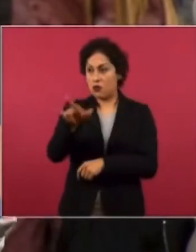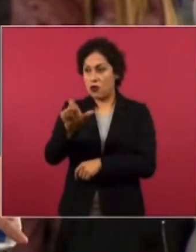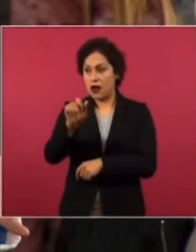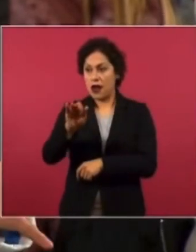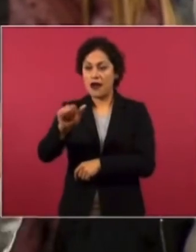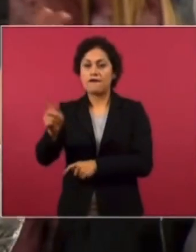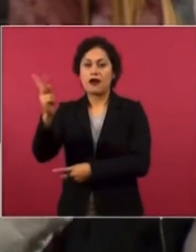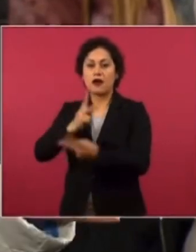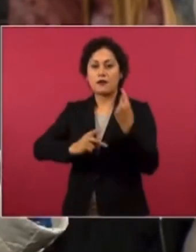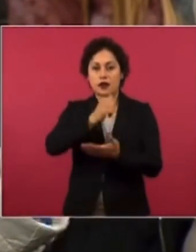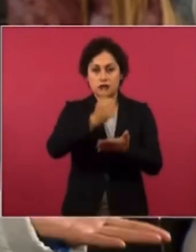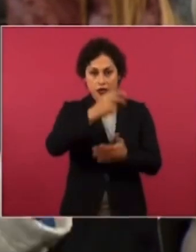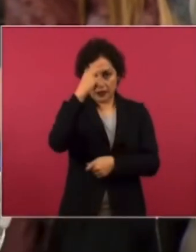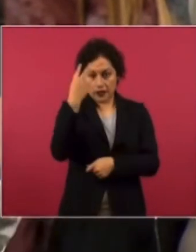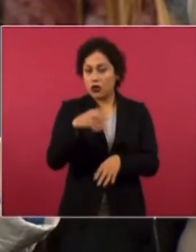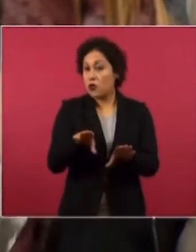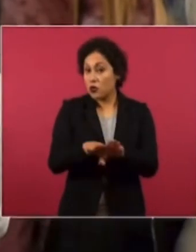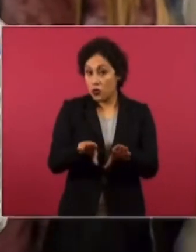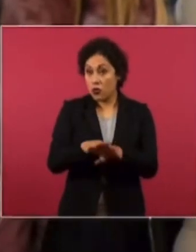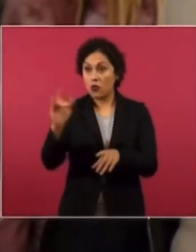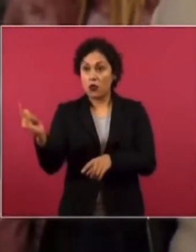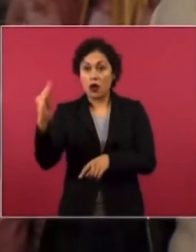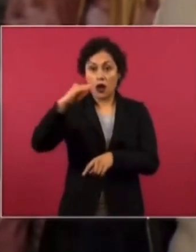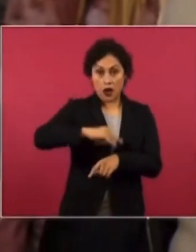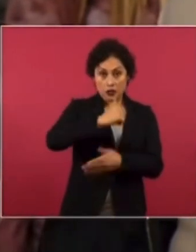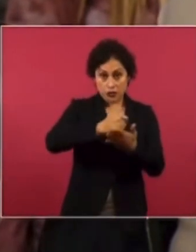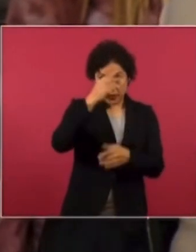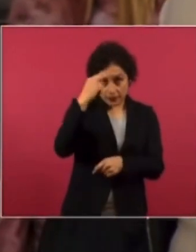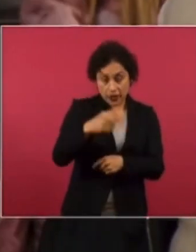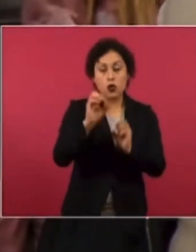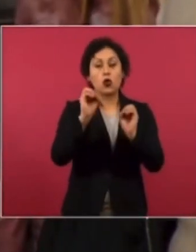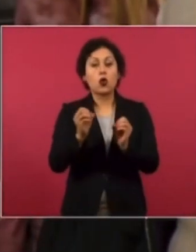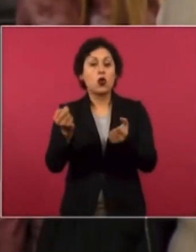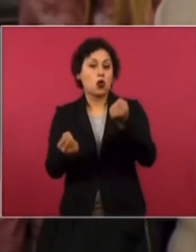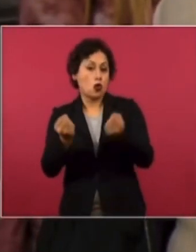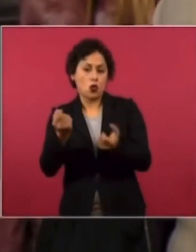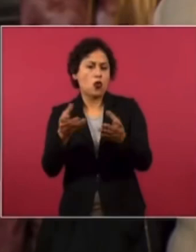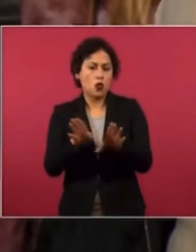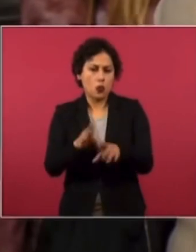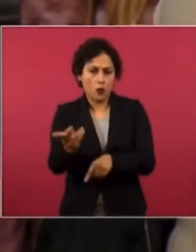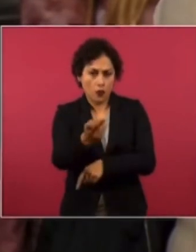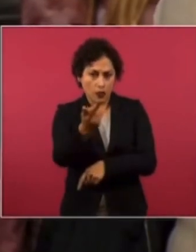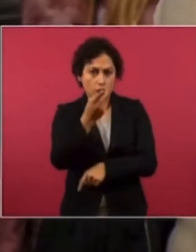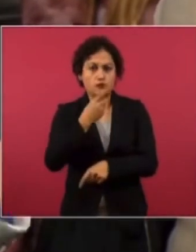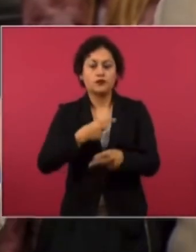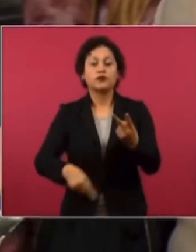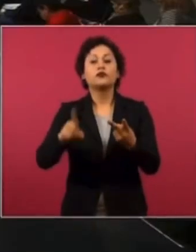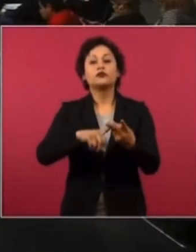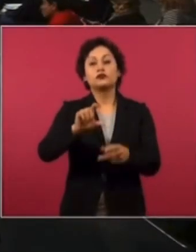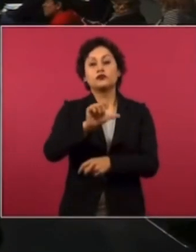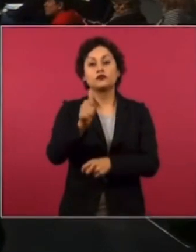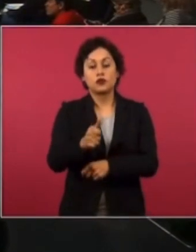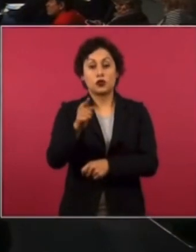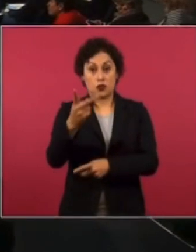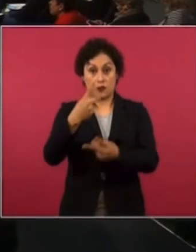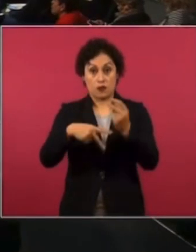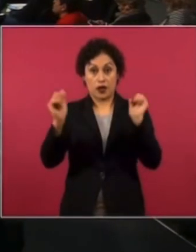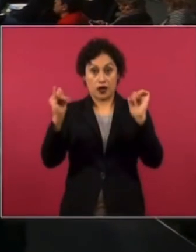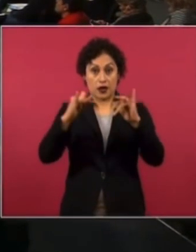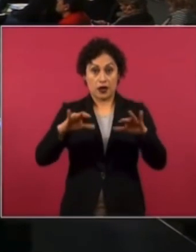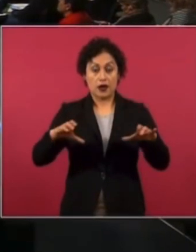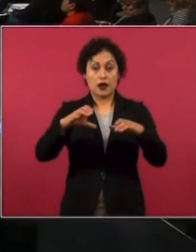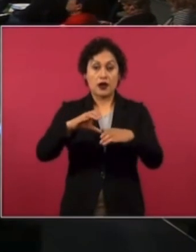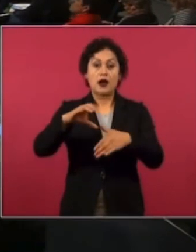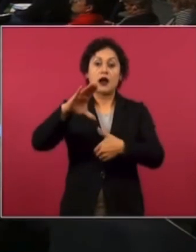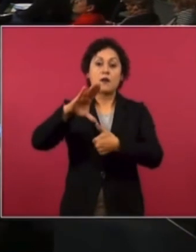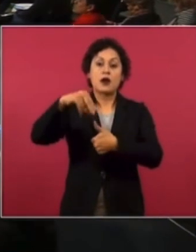México, si este será vía terrestre, vía aérea, qué se ha pensado al respecto. Y también preguntarle si en los días en los que se llevará a cabo justamente la Cumbre de Líderes de América del